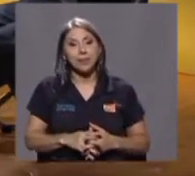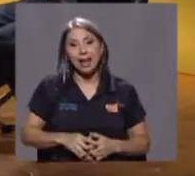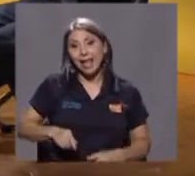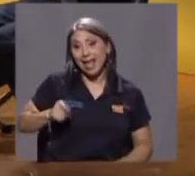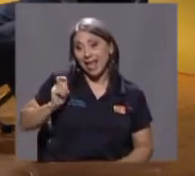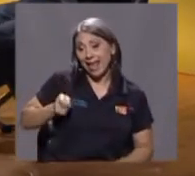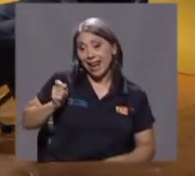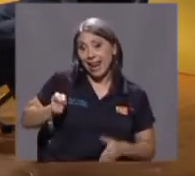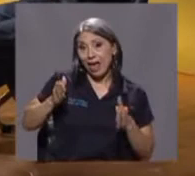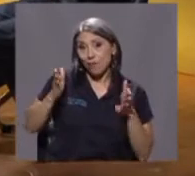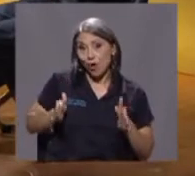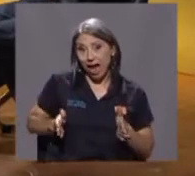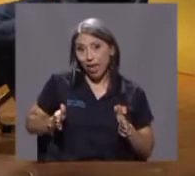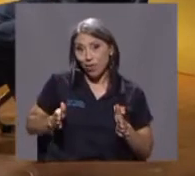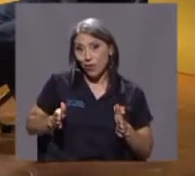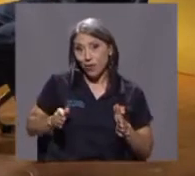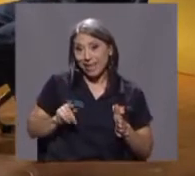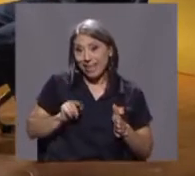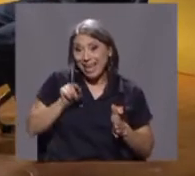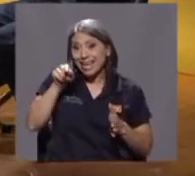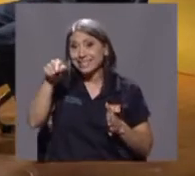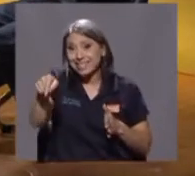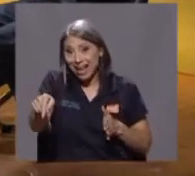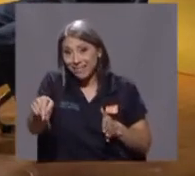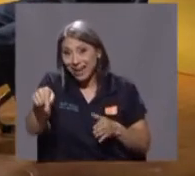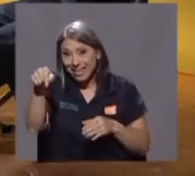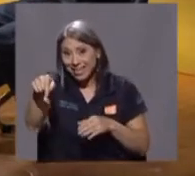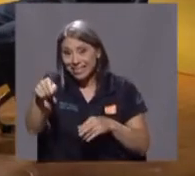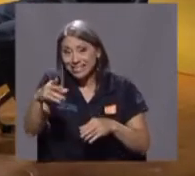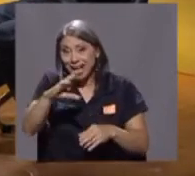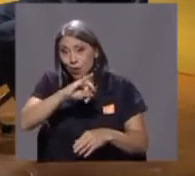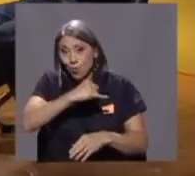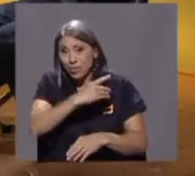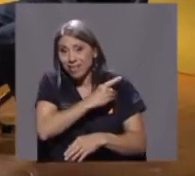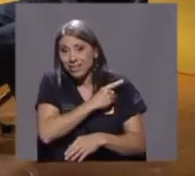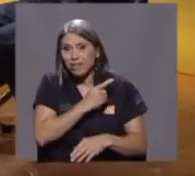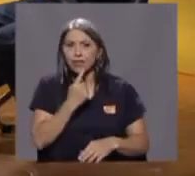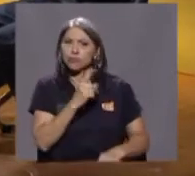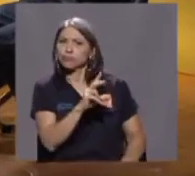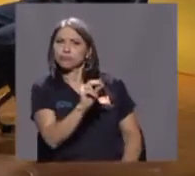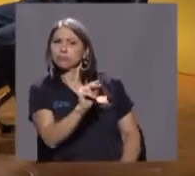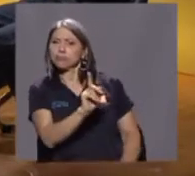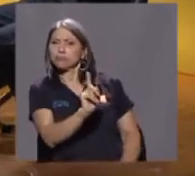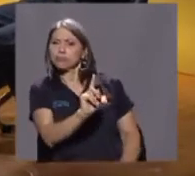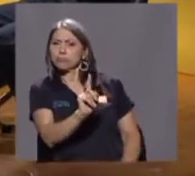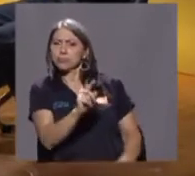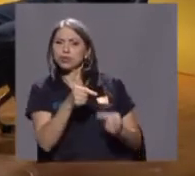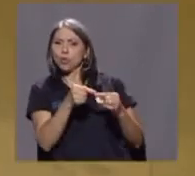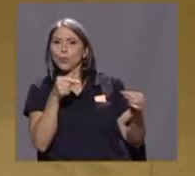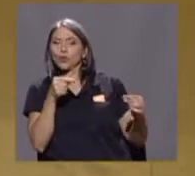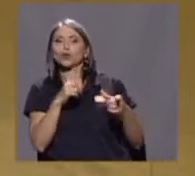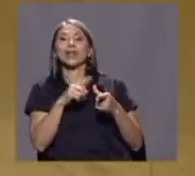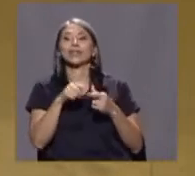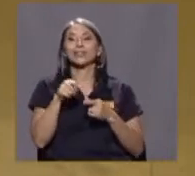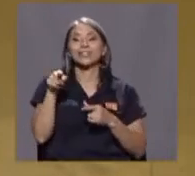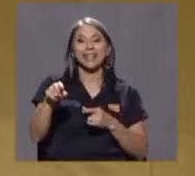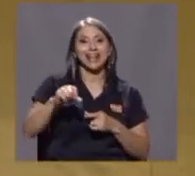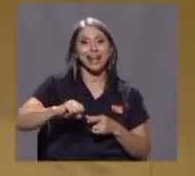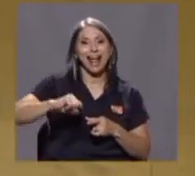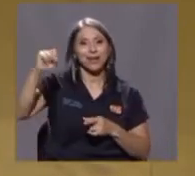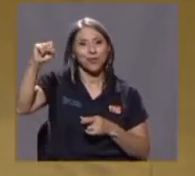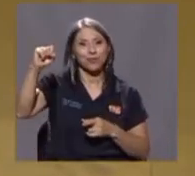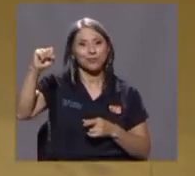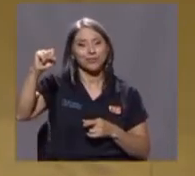estaba sentado en esa junta directiva se opuso y ganó la posición de que